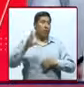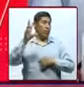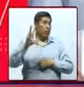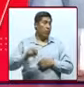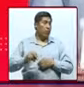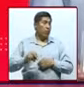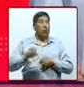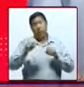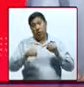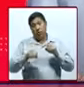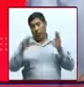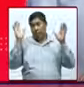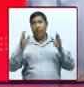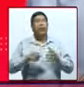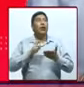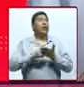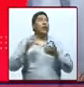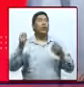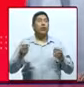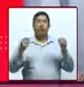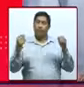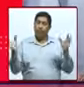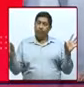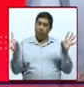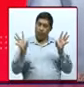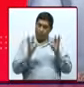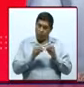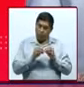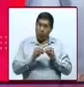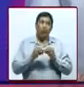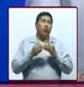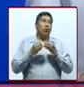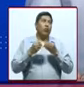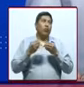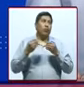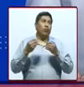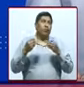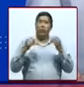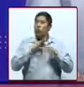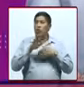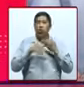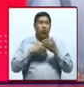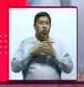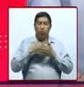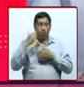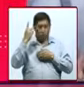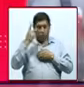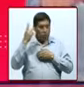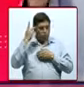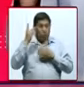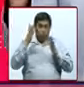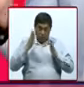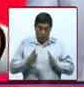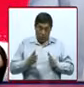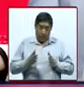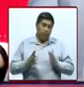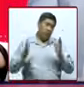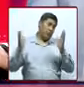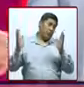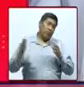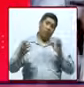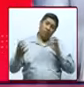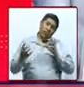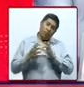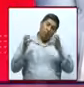cierto es que esta reunión, este encuentro multipartidario al que ha convocado el Tribunal Supremo Electoral ha tenido esto. Enfrentamientos por un